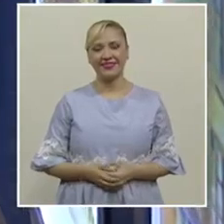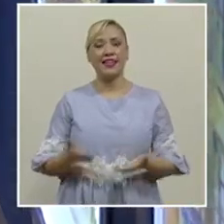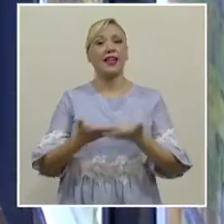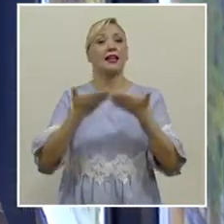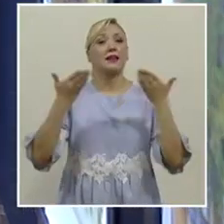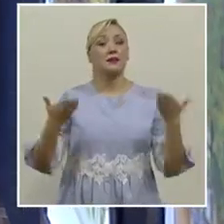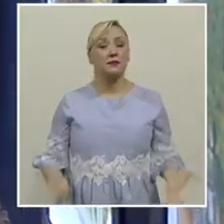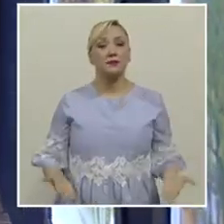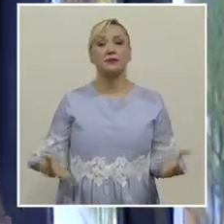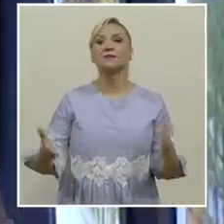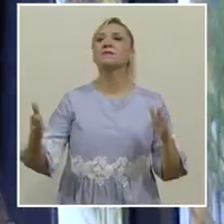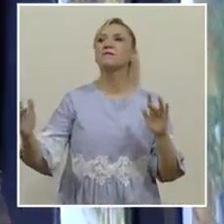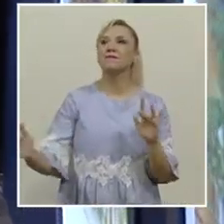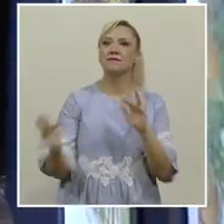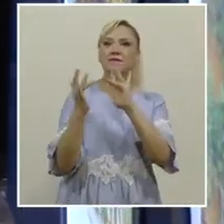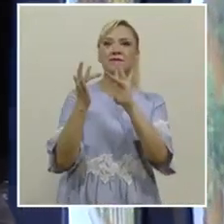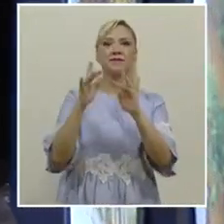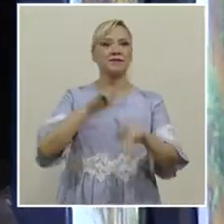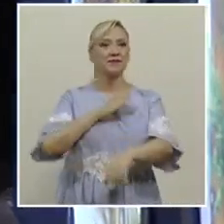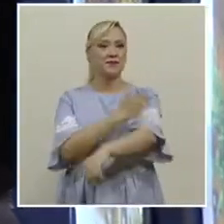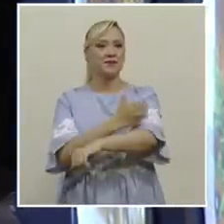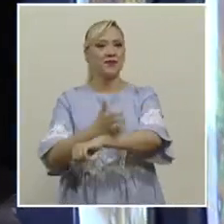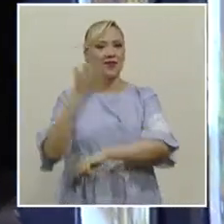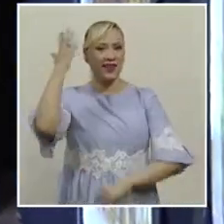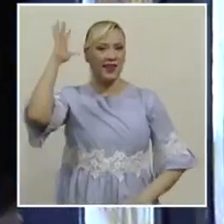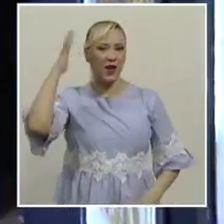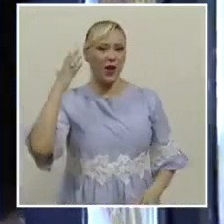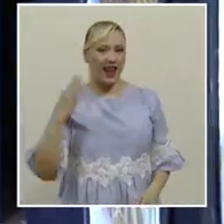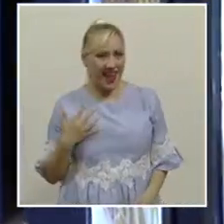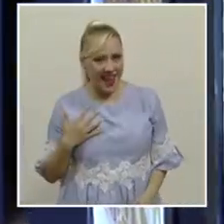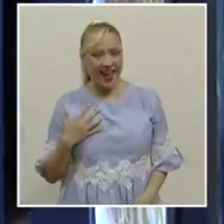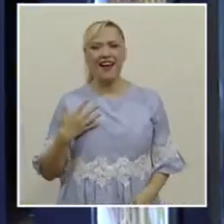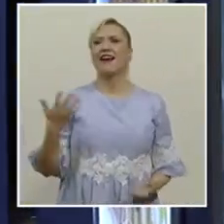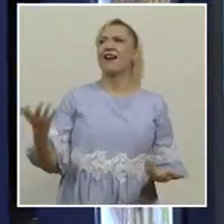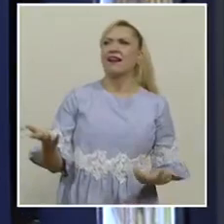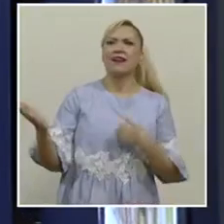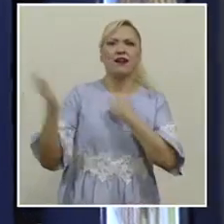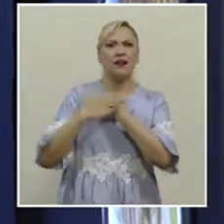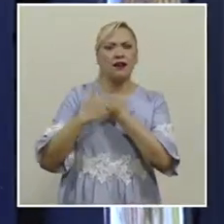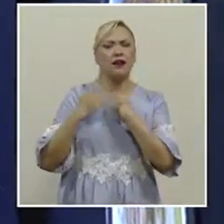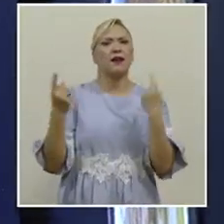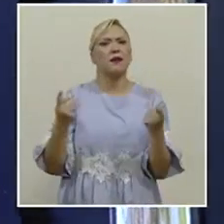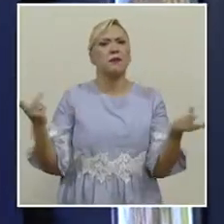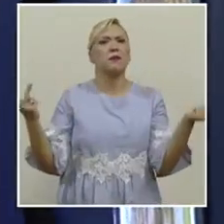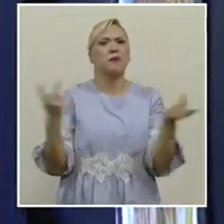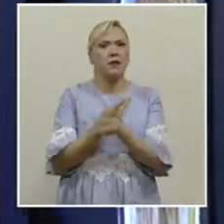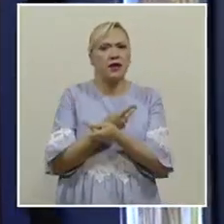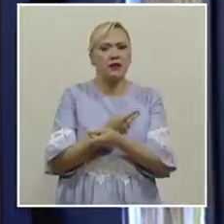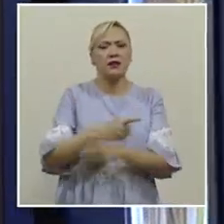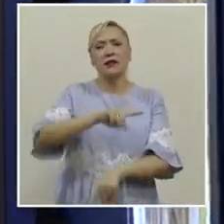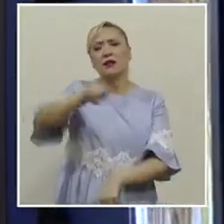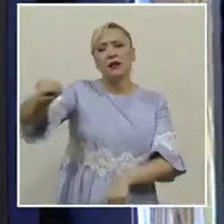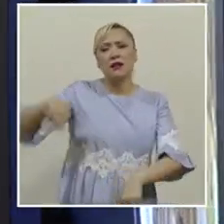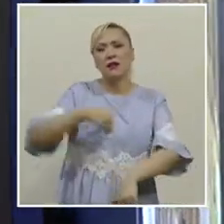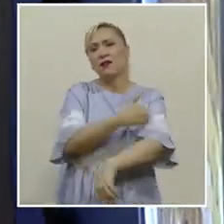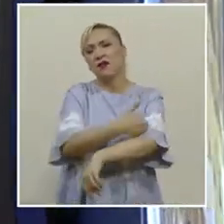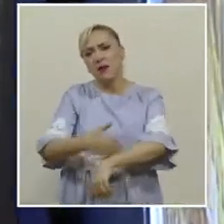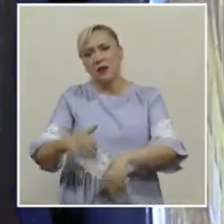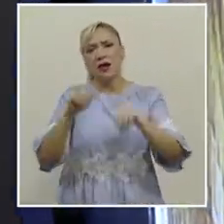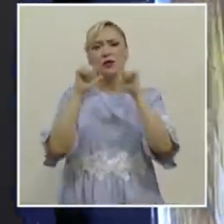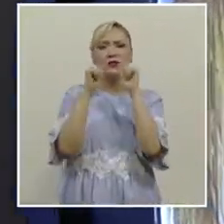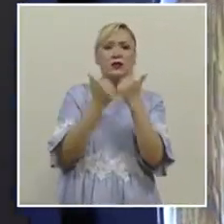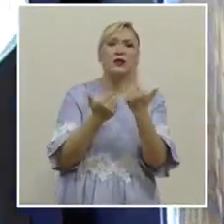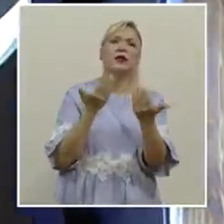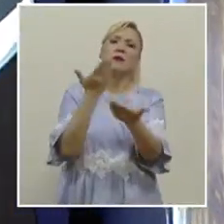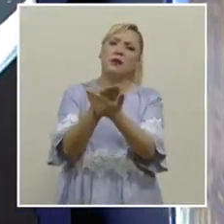Y ahora nos enlazamos con mi compañera Lorena Sánchez Cabrera con el reporte de la situación que mantienen familiares y ONGs que